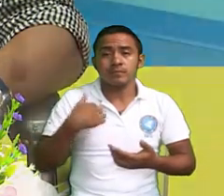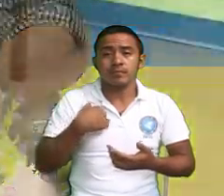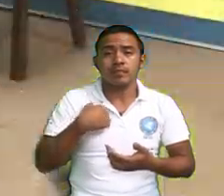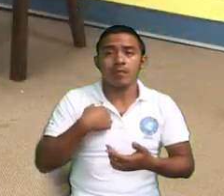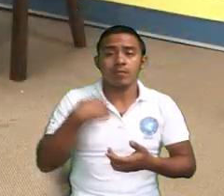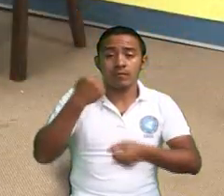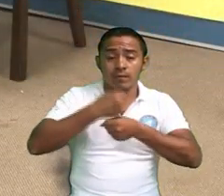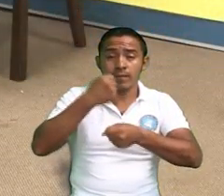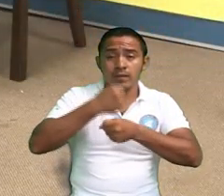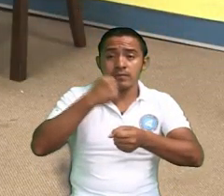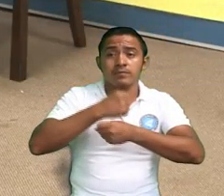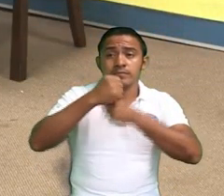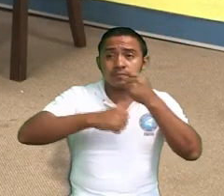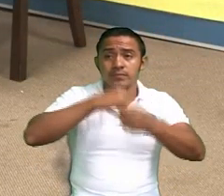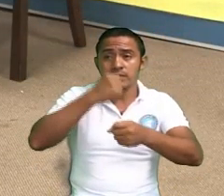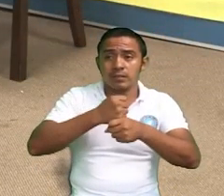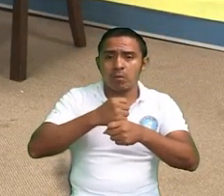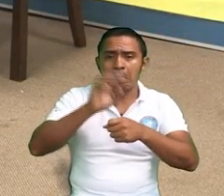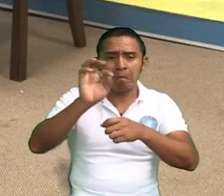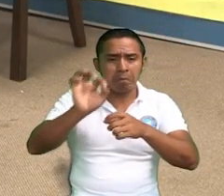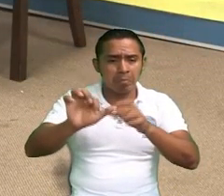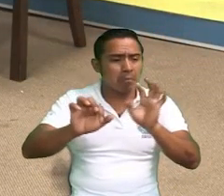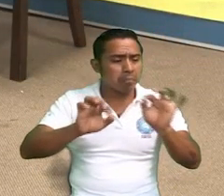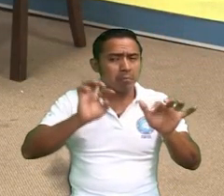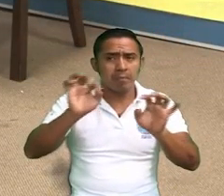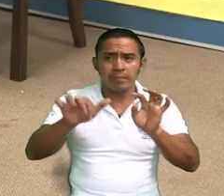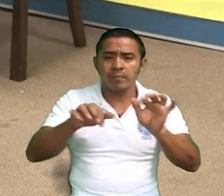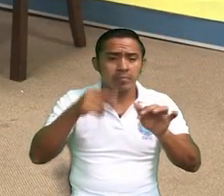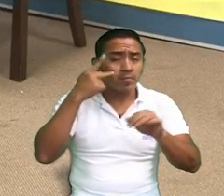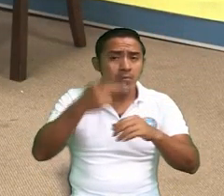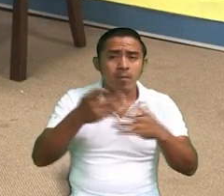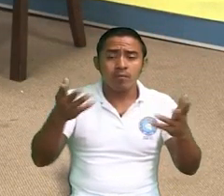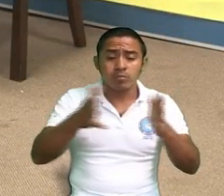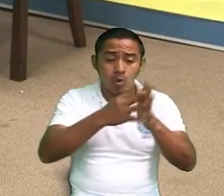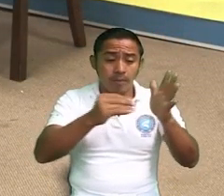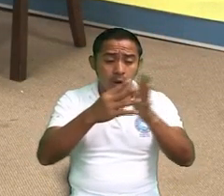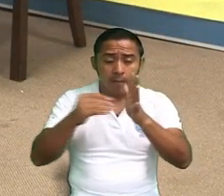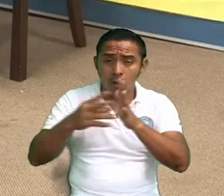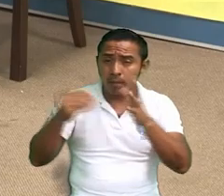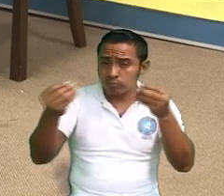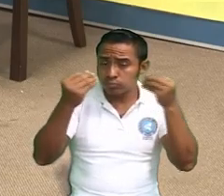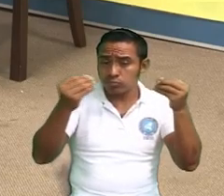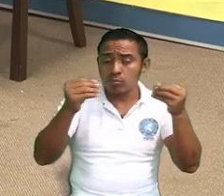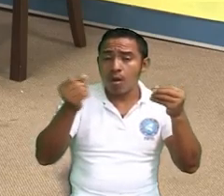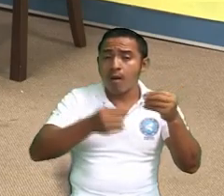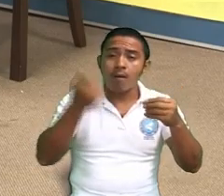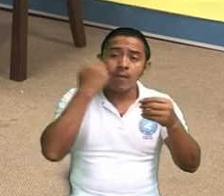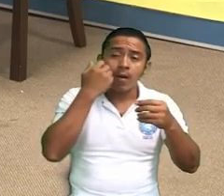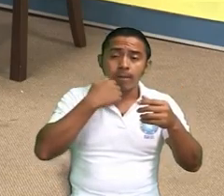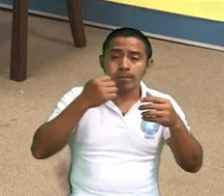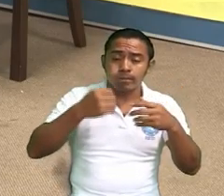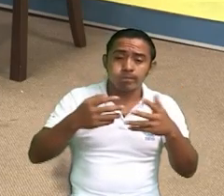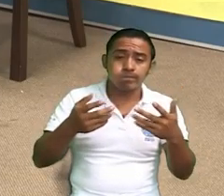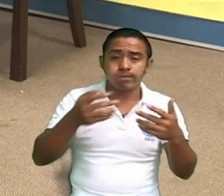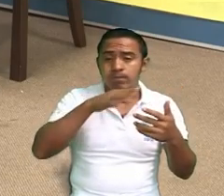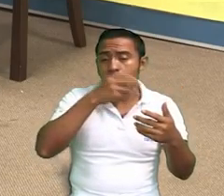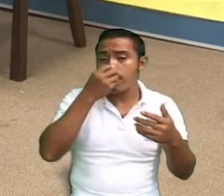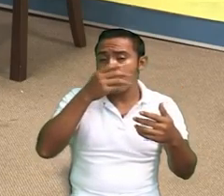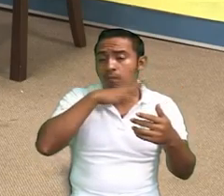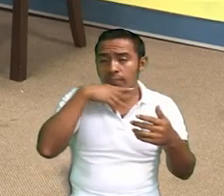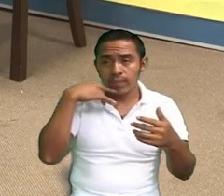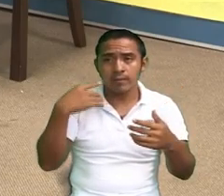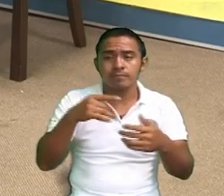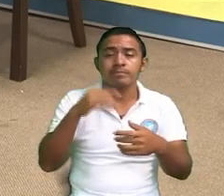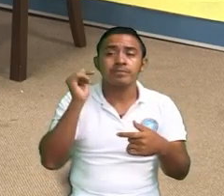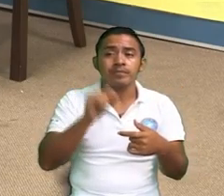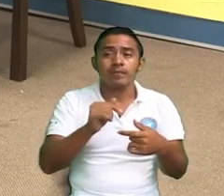estar trabajando al ministerio ha sido muy poco los brotes que yo he visto, pero los brotes que yo he logrado tener la experiencia de